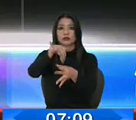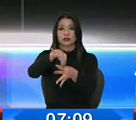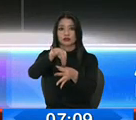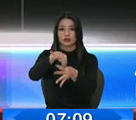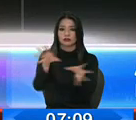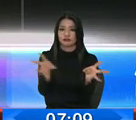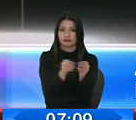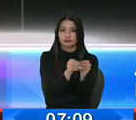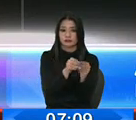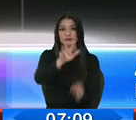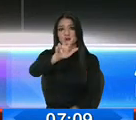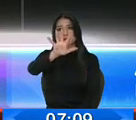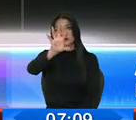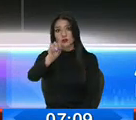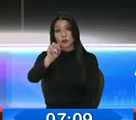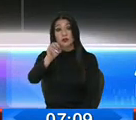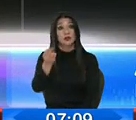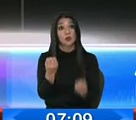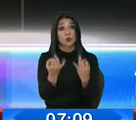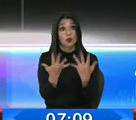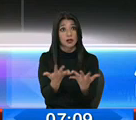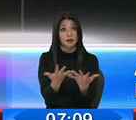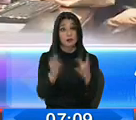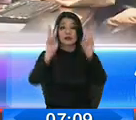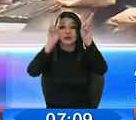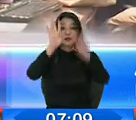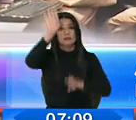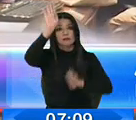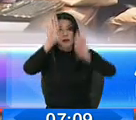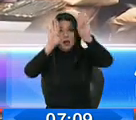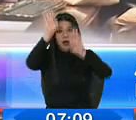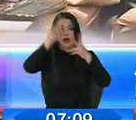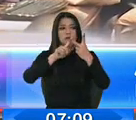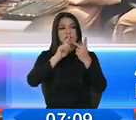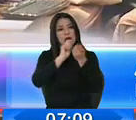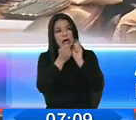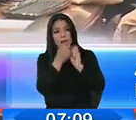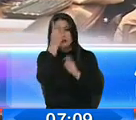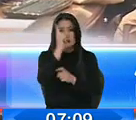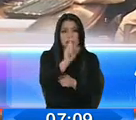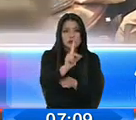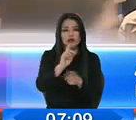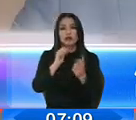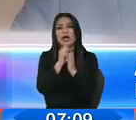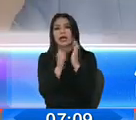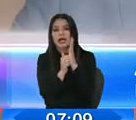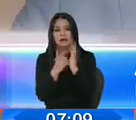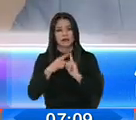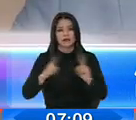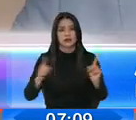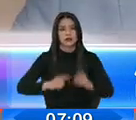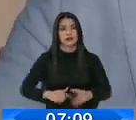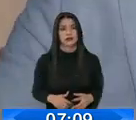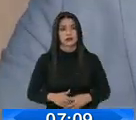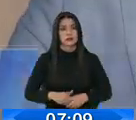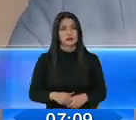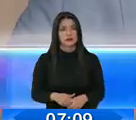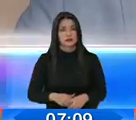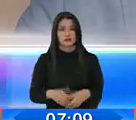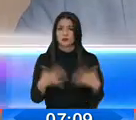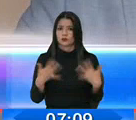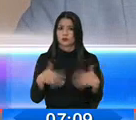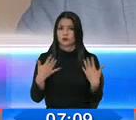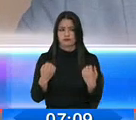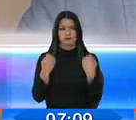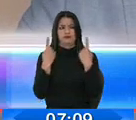y 350 de estas fueron sobre mociones, reconsideraciones y cambios del orden del día. Esto es algo que debe llamarnos la